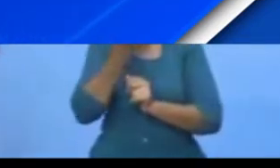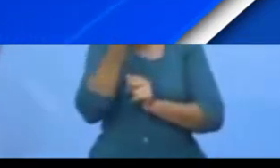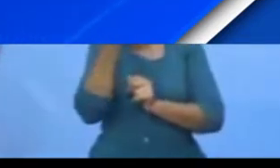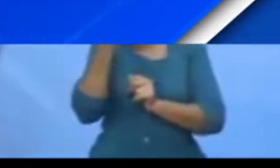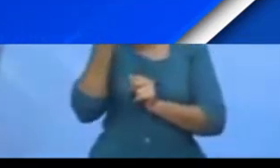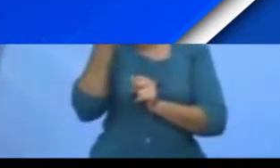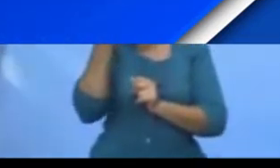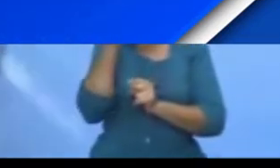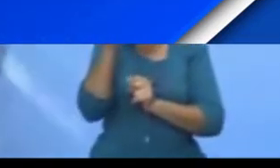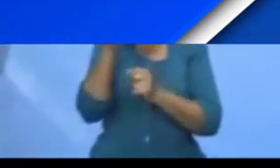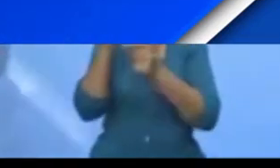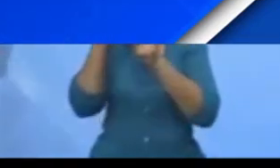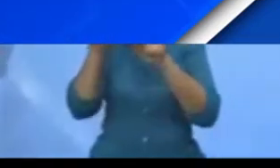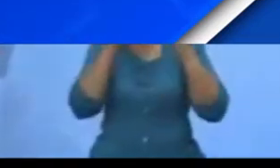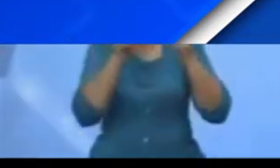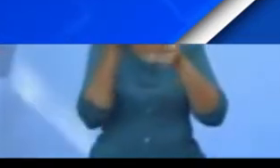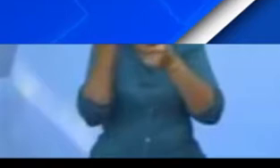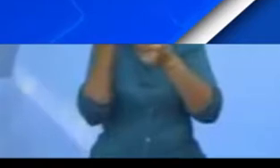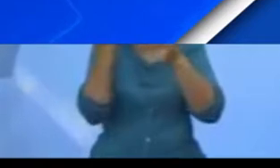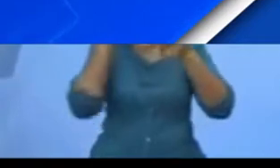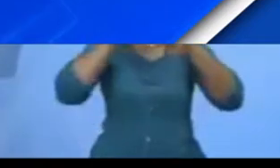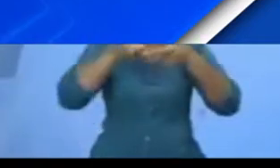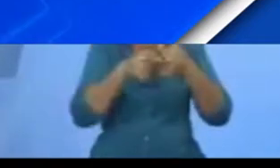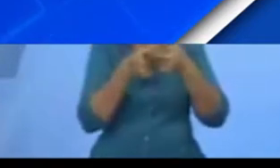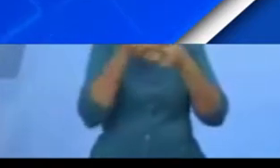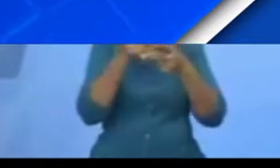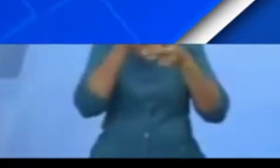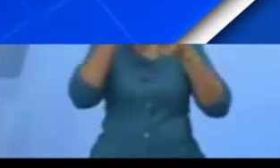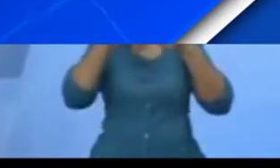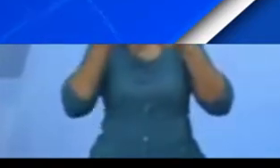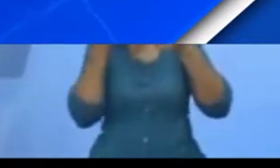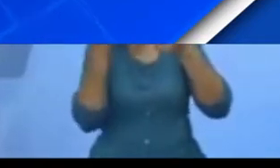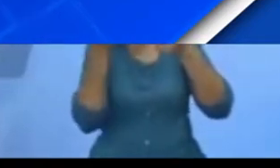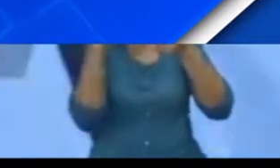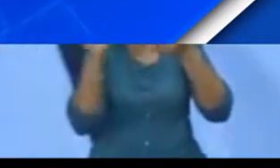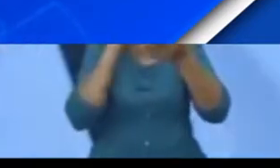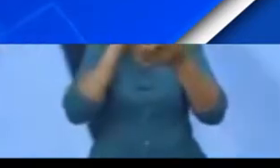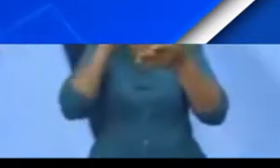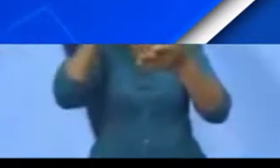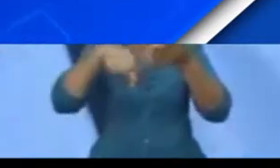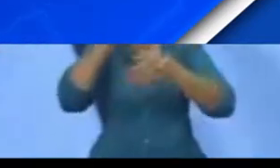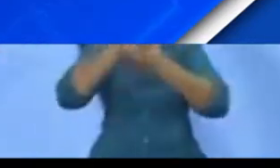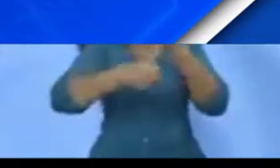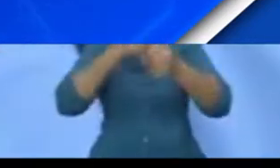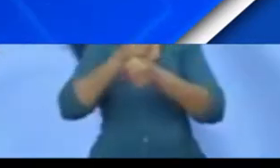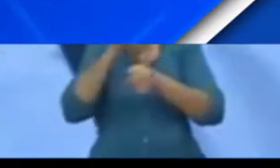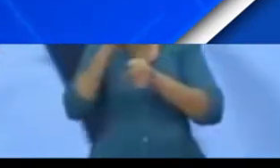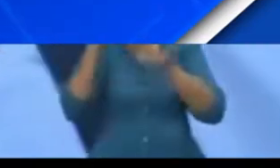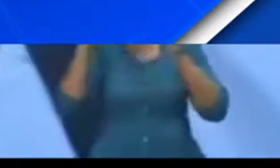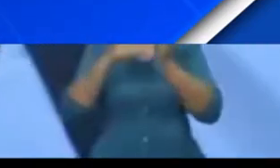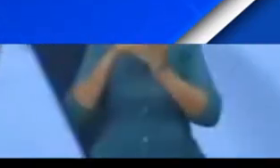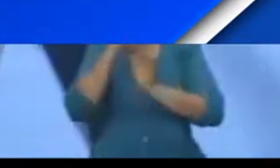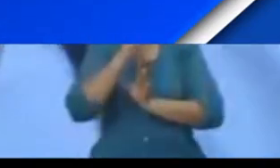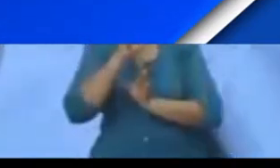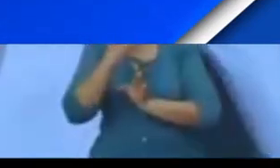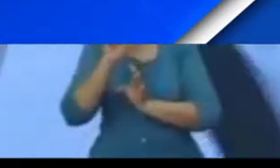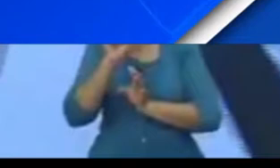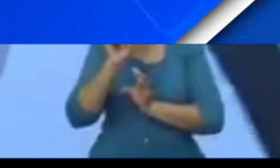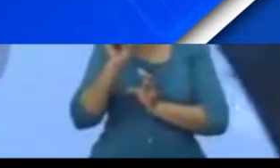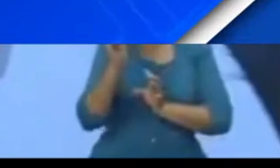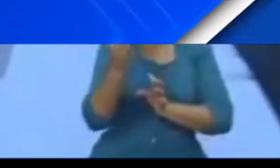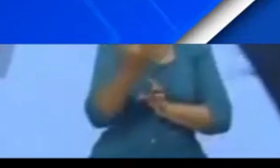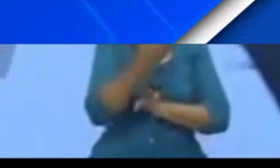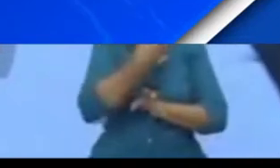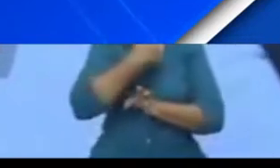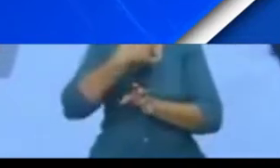pendientes con completar o iniciar primeras dosis o completar su segunda 12 correspondiente a este año asegurar que tengamos toda la